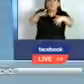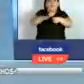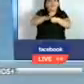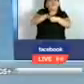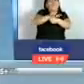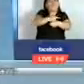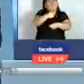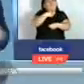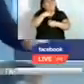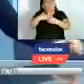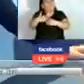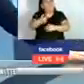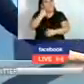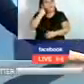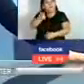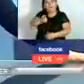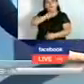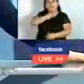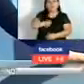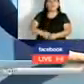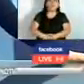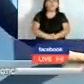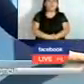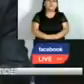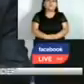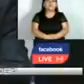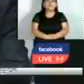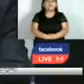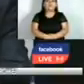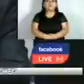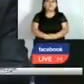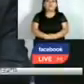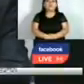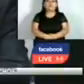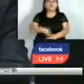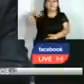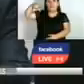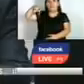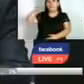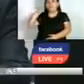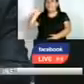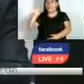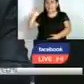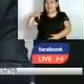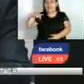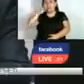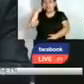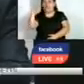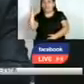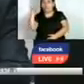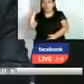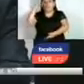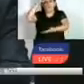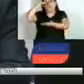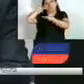crisis. Conozcamos más en el siguiente informe. Que el PIB del país se contraerá en un